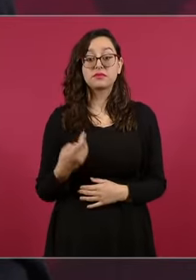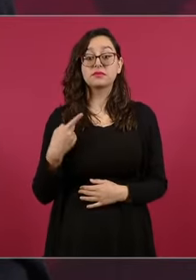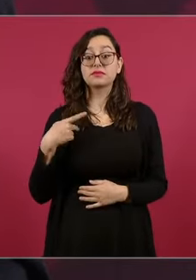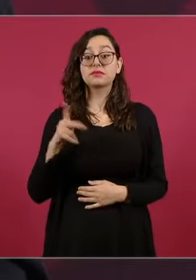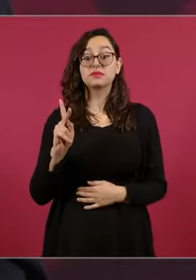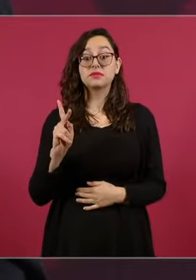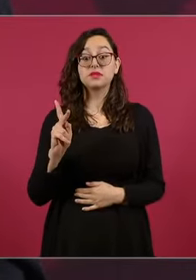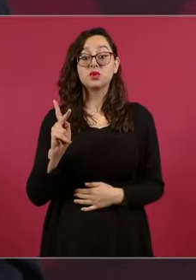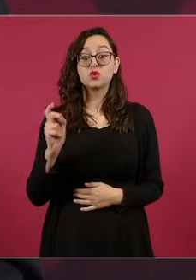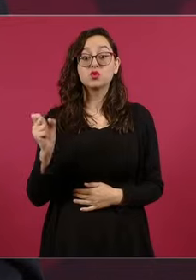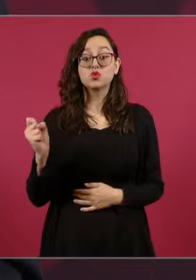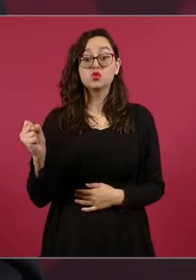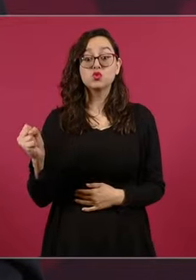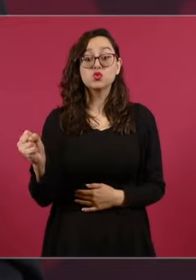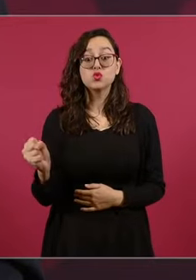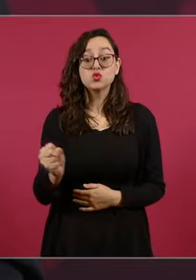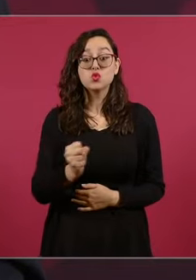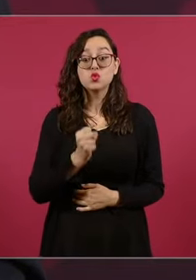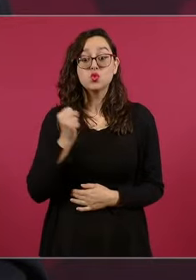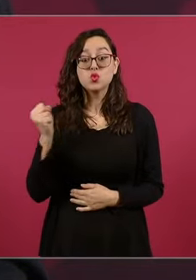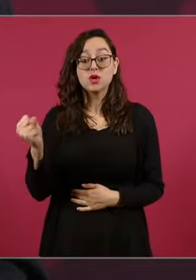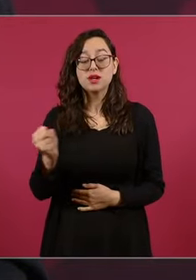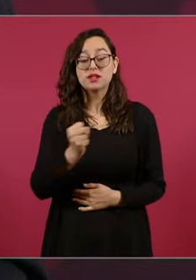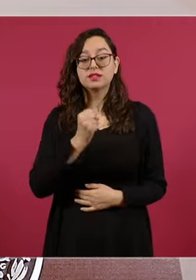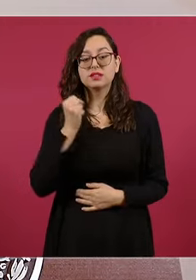llegó un amigo de la familia